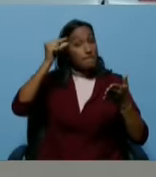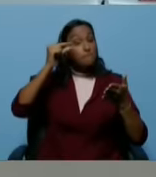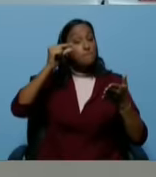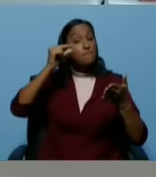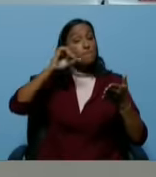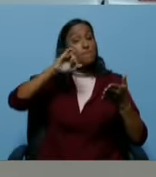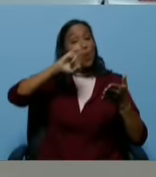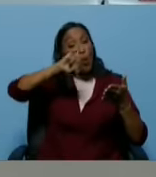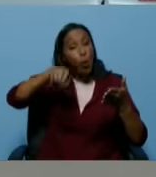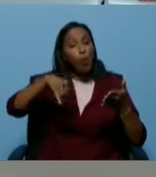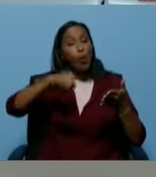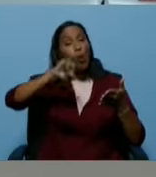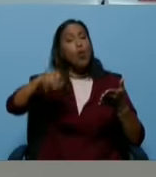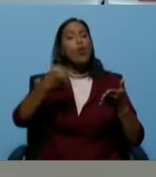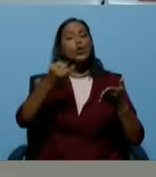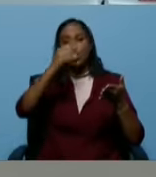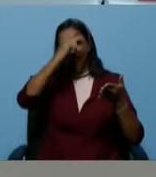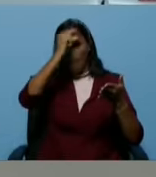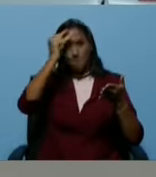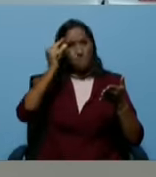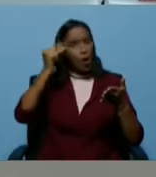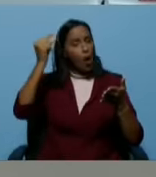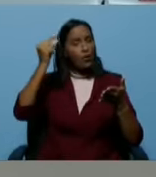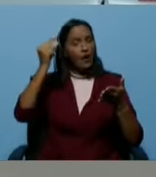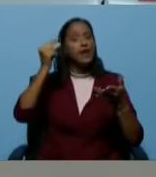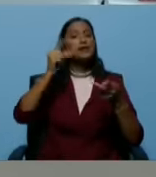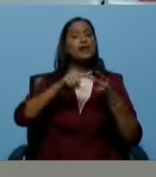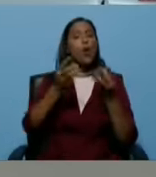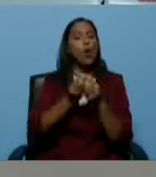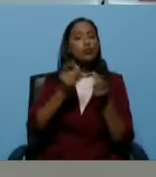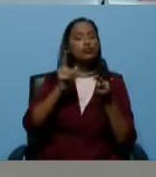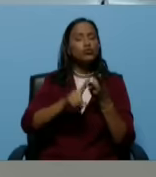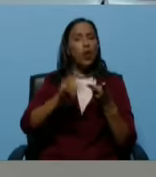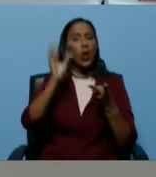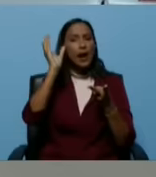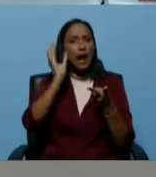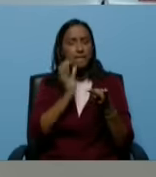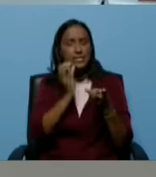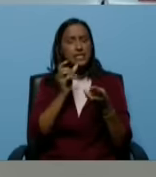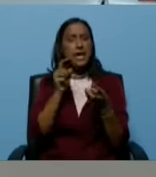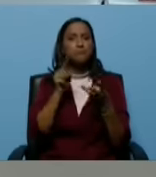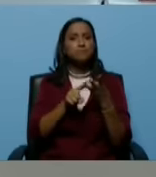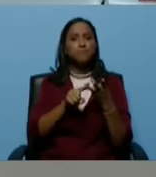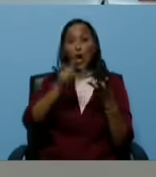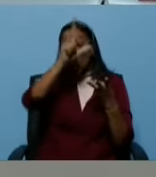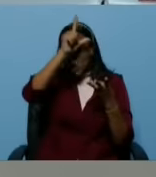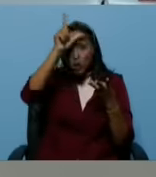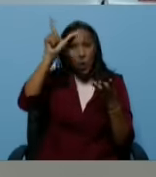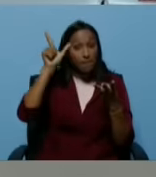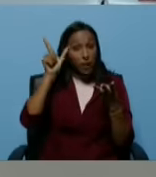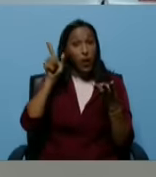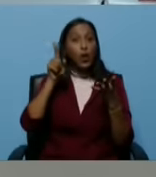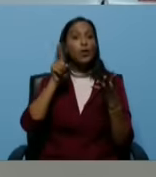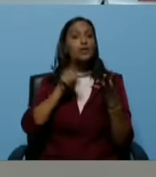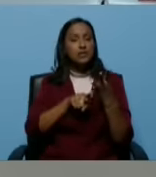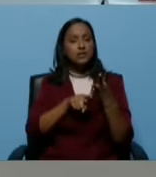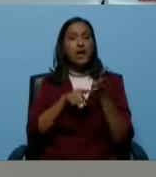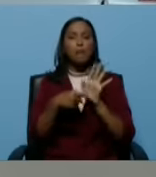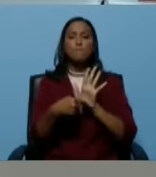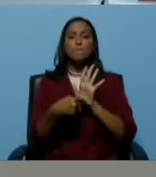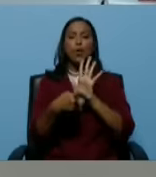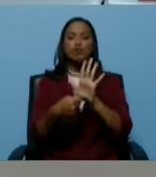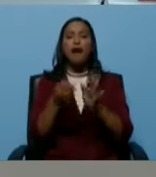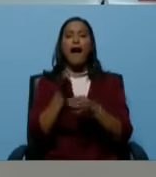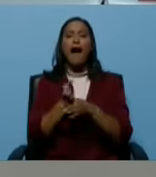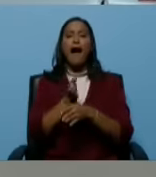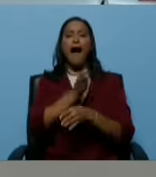su desparpajo, junto a Capriles y a Leopoldo López lanzaba esa proclama previa